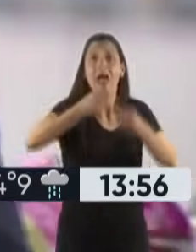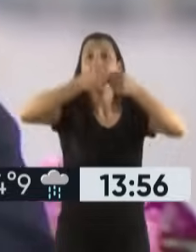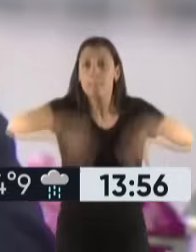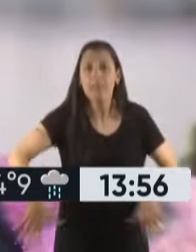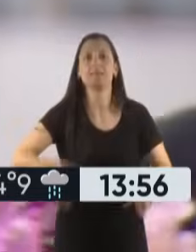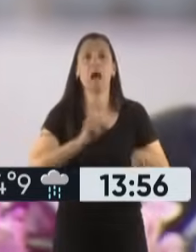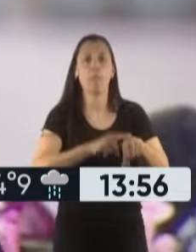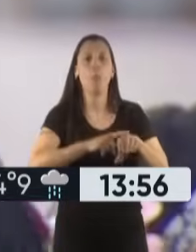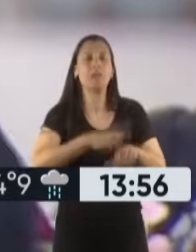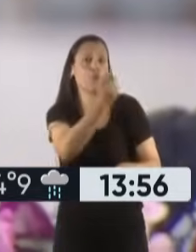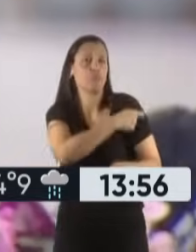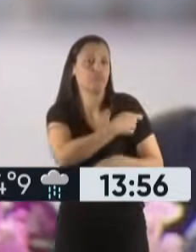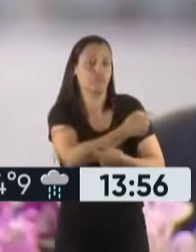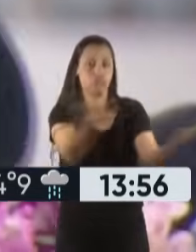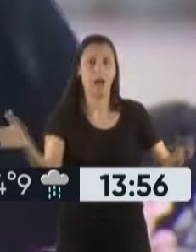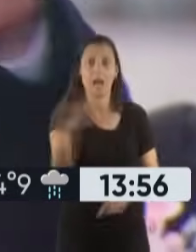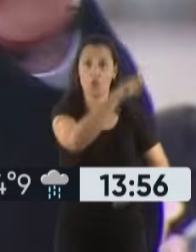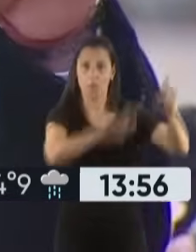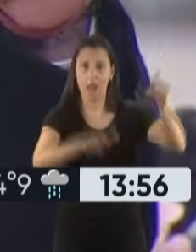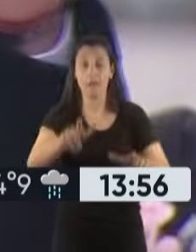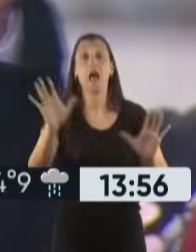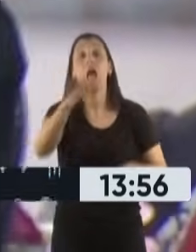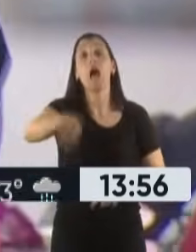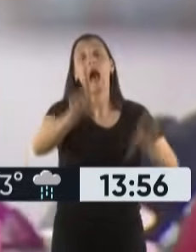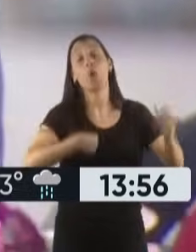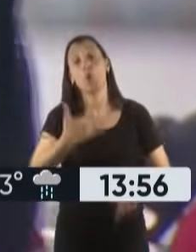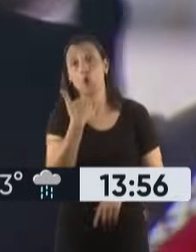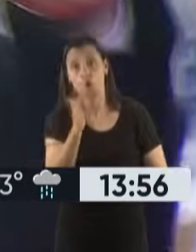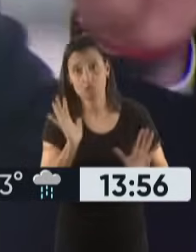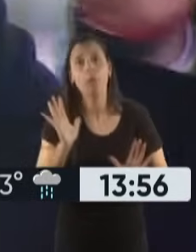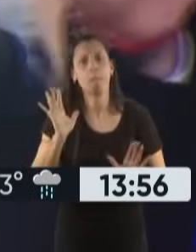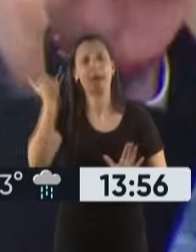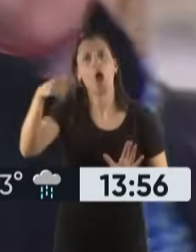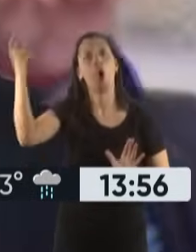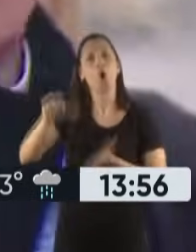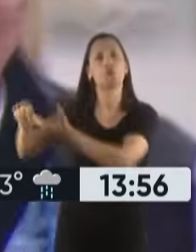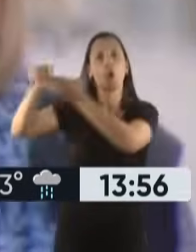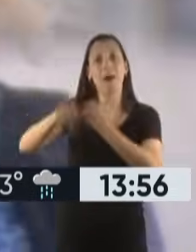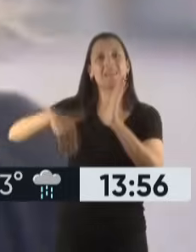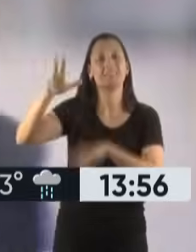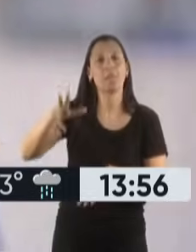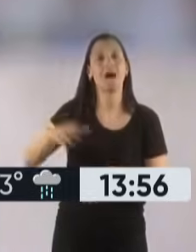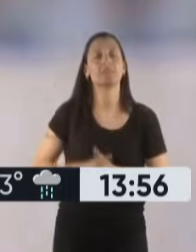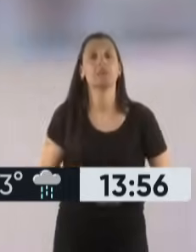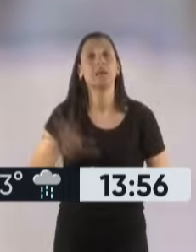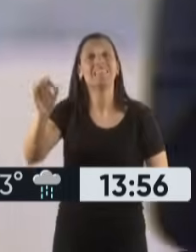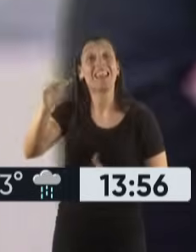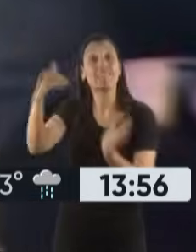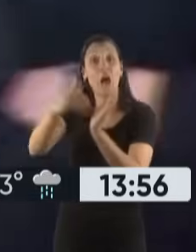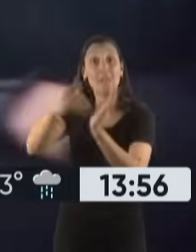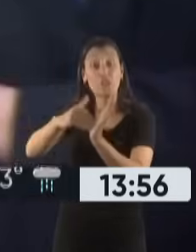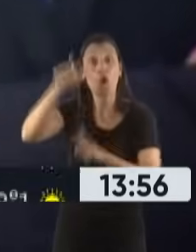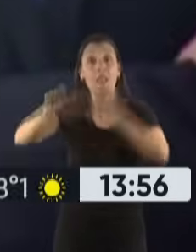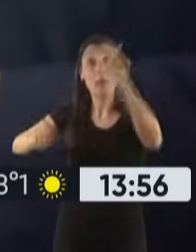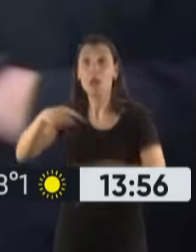gente. Hoy, por ahí no lo saben ustedes, pero de los países con más de 30 millones de habitantes, somos el